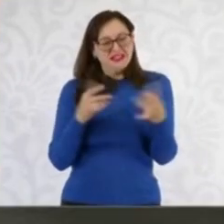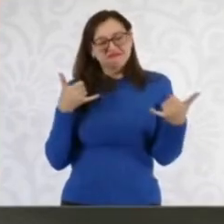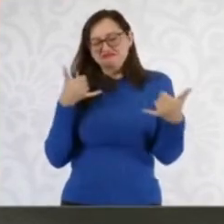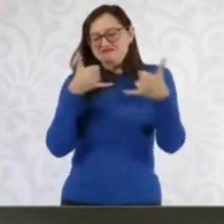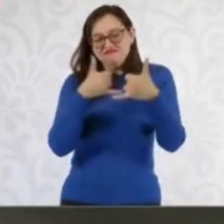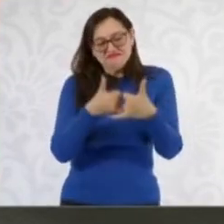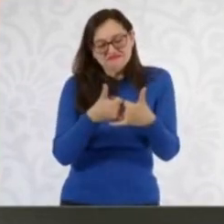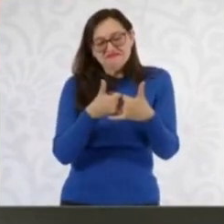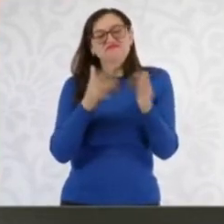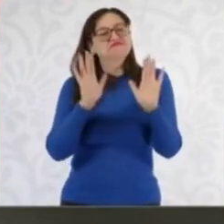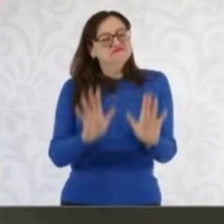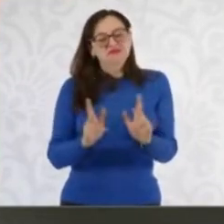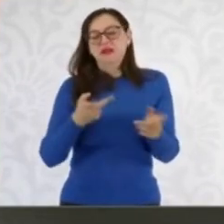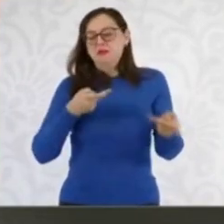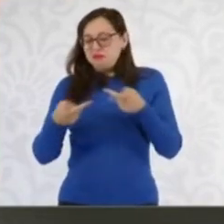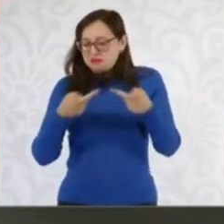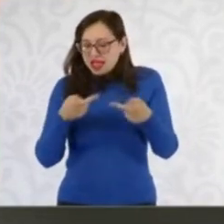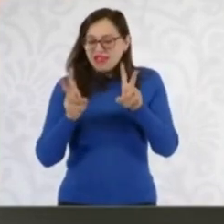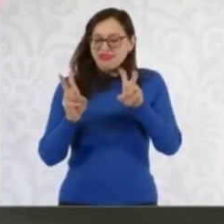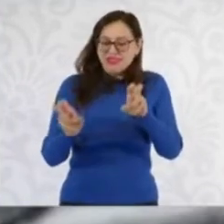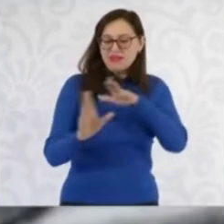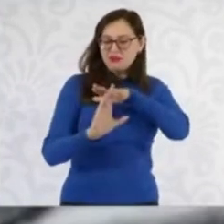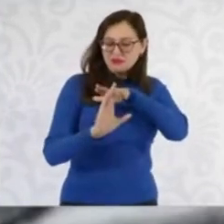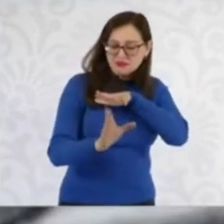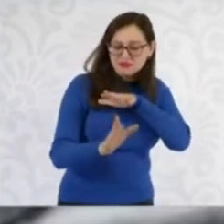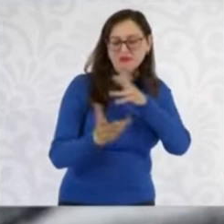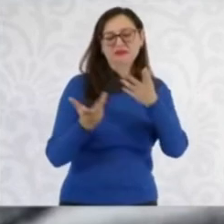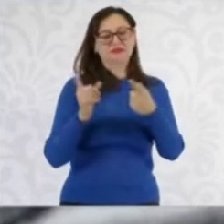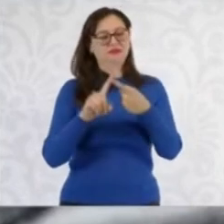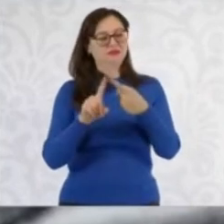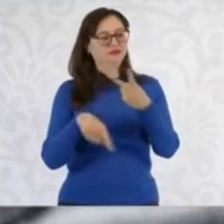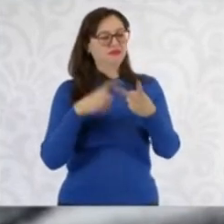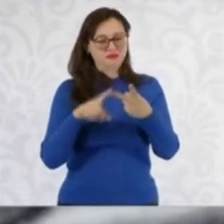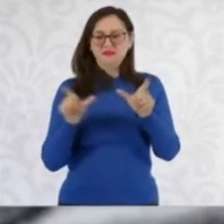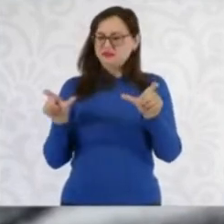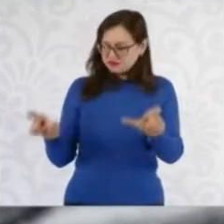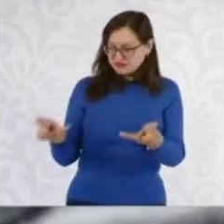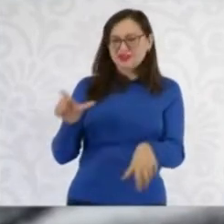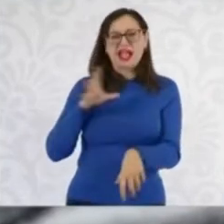estrategia de México para atender la migración que